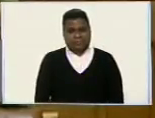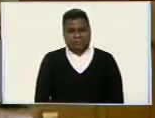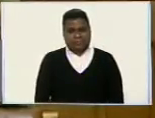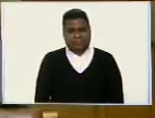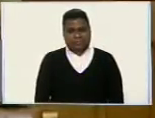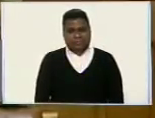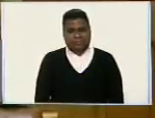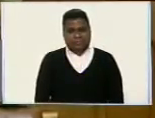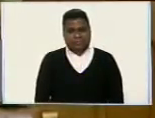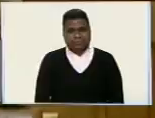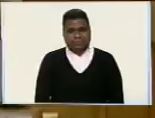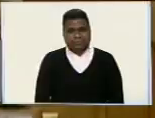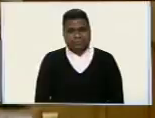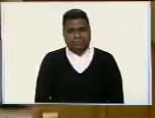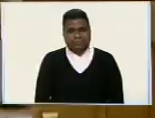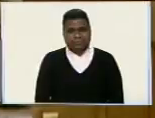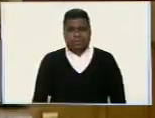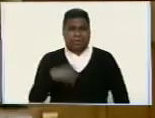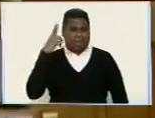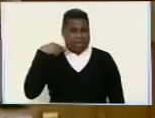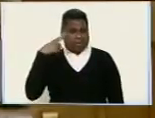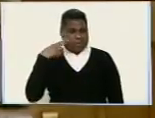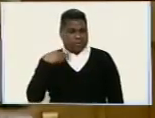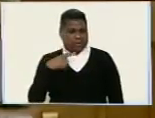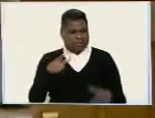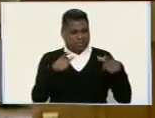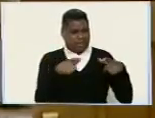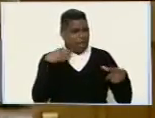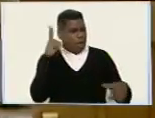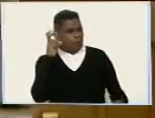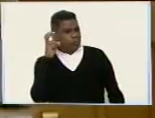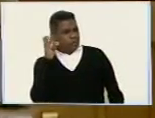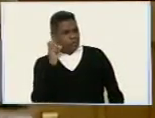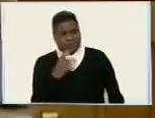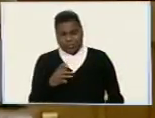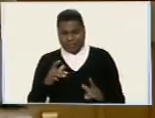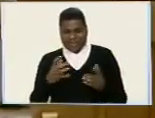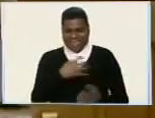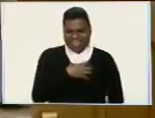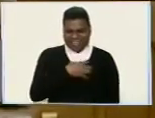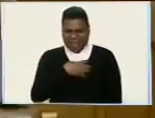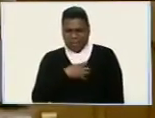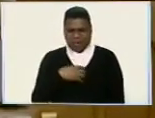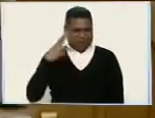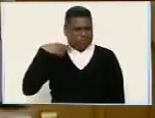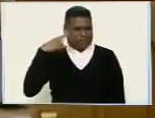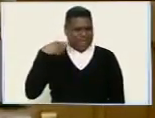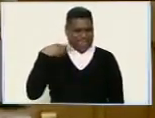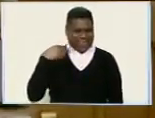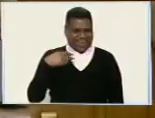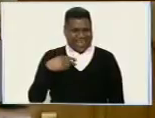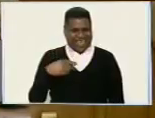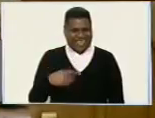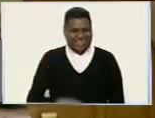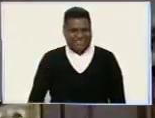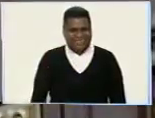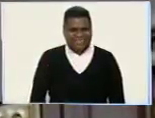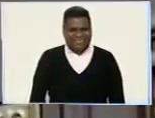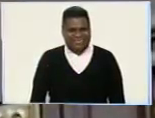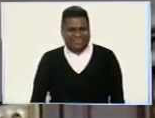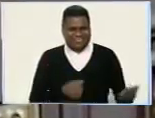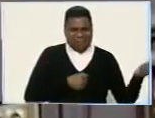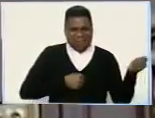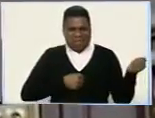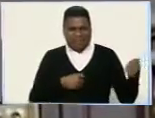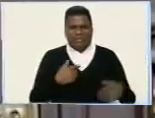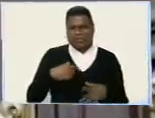Y bueno, de Carolis, la negra Carolis. ¿Usted ha escuchado ese disco que dice: estoy tan enamorado de mi negra Tomasa? Entonces yo estoy enamorado